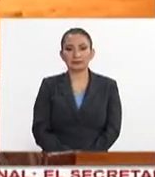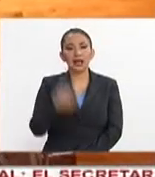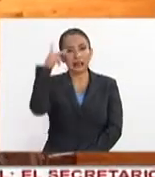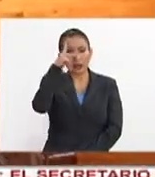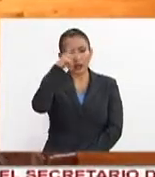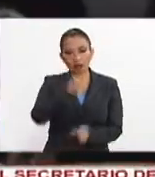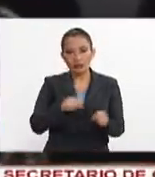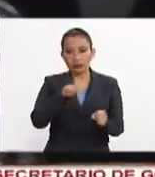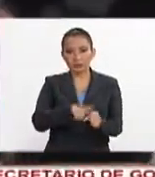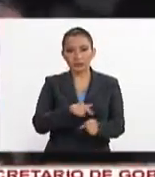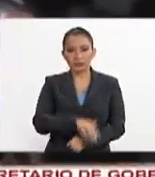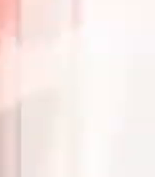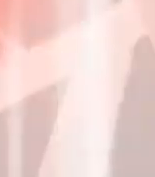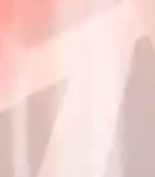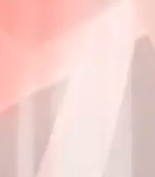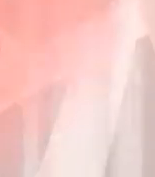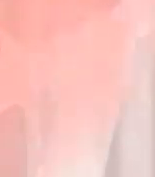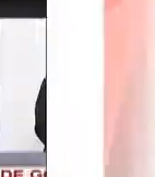Psicosocial.